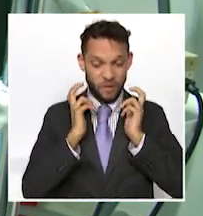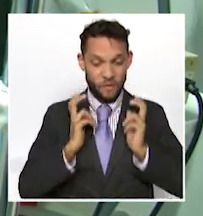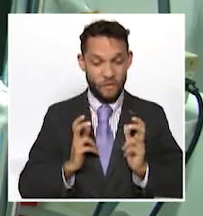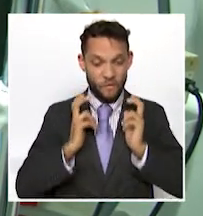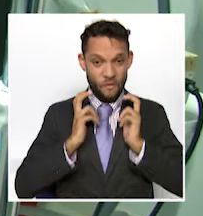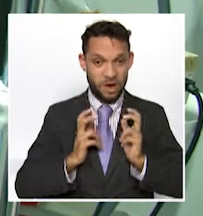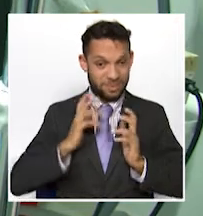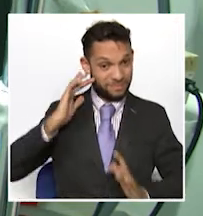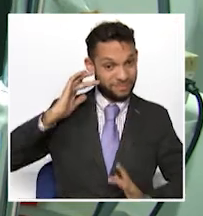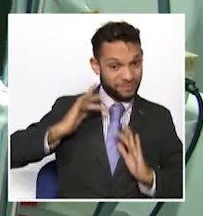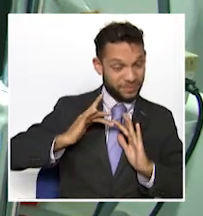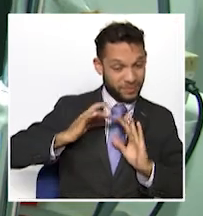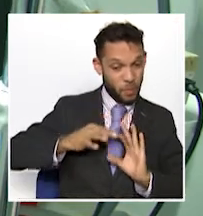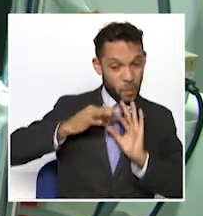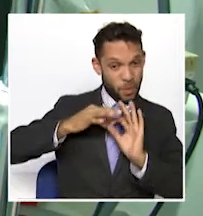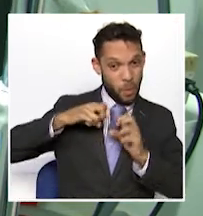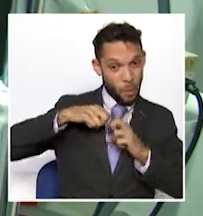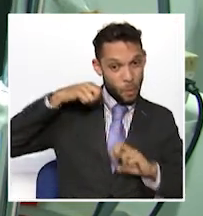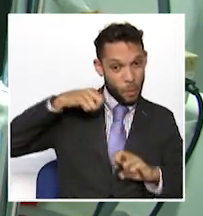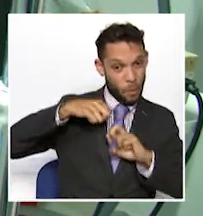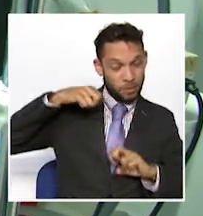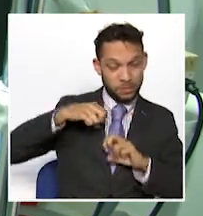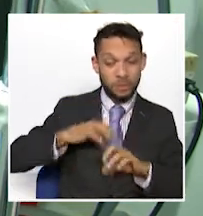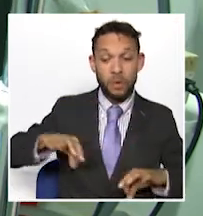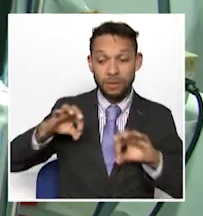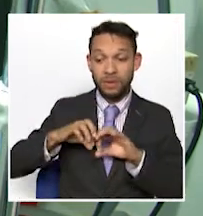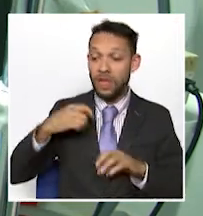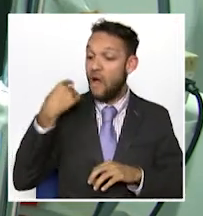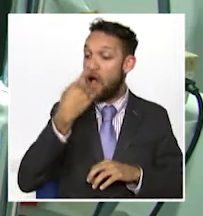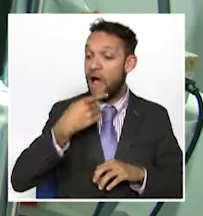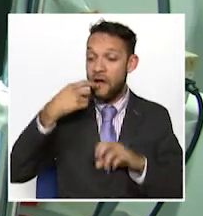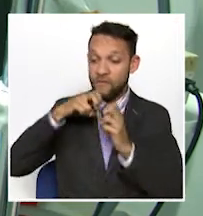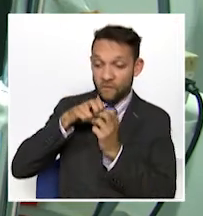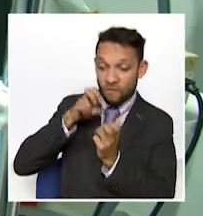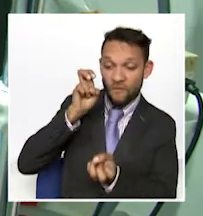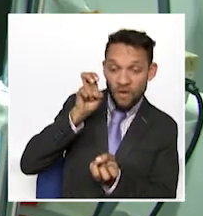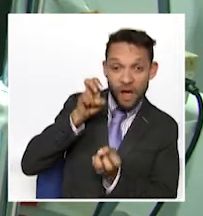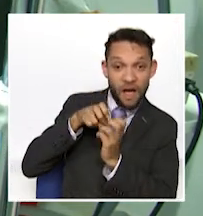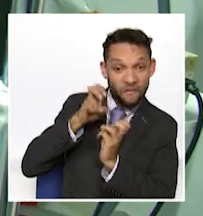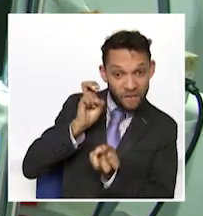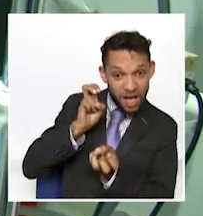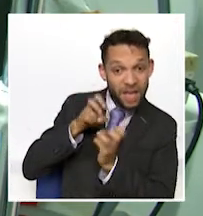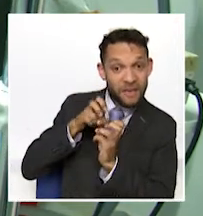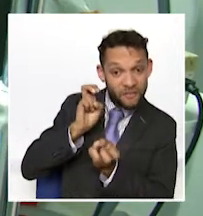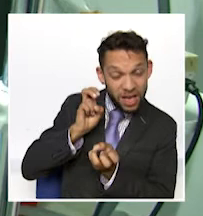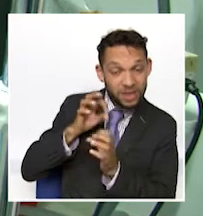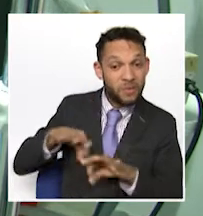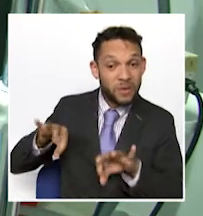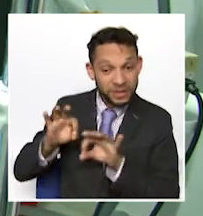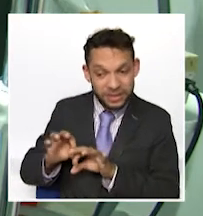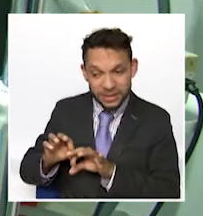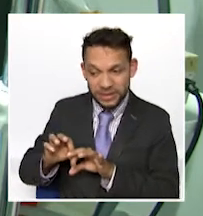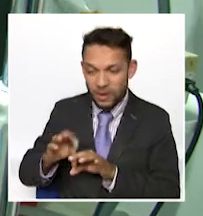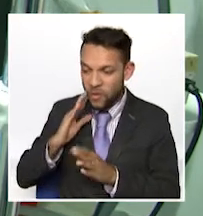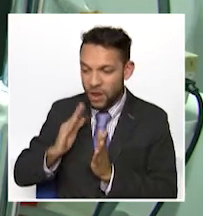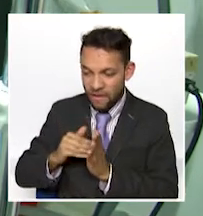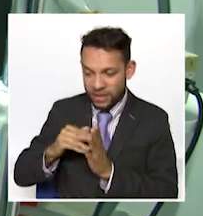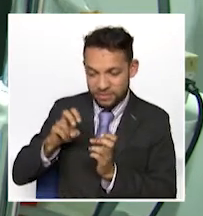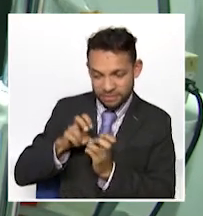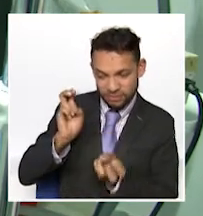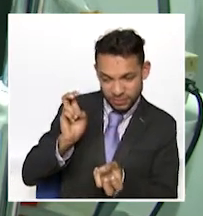cuello. Pedimos al paciente que abra boca, abre, cierra, abre nuevamente,